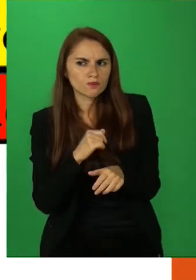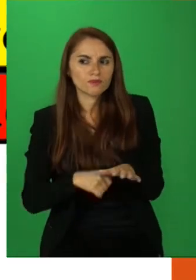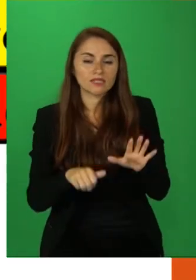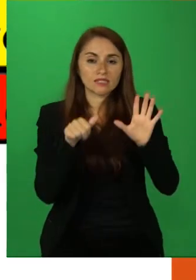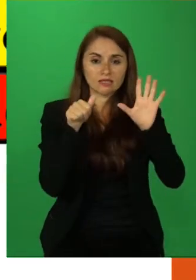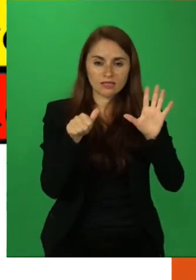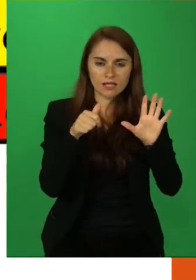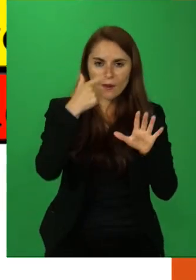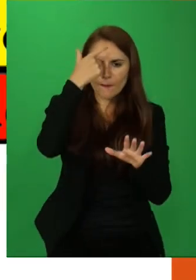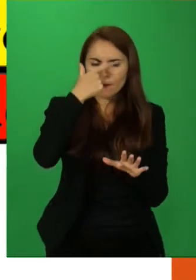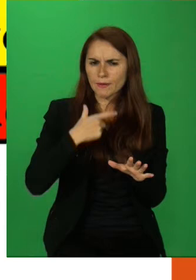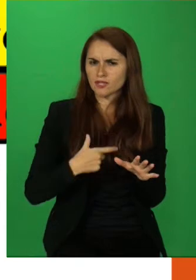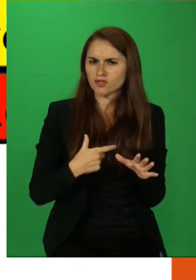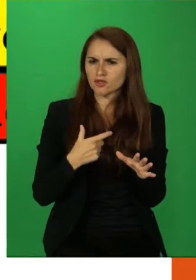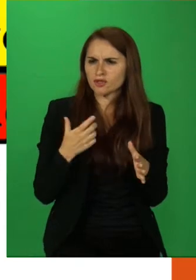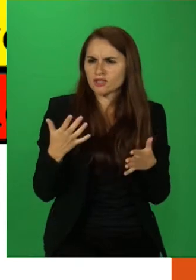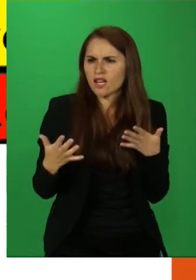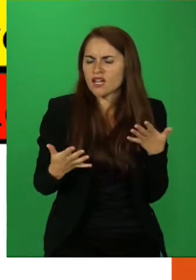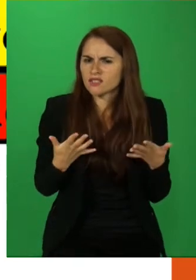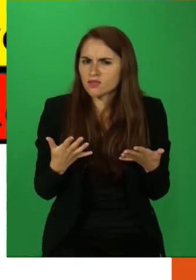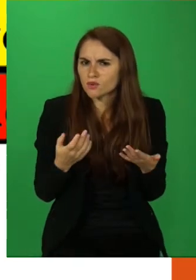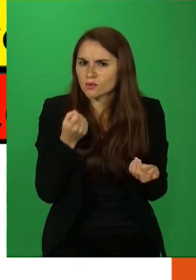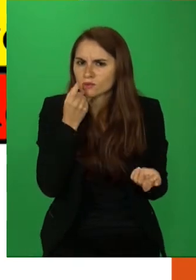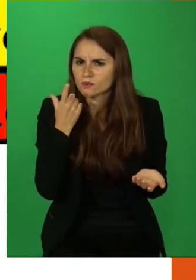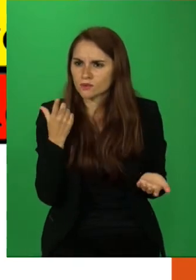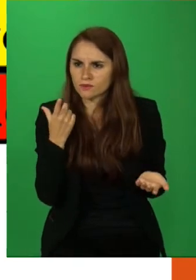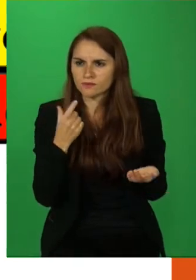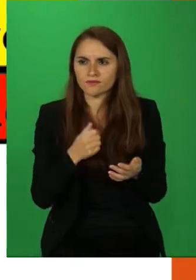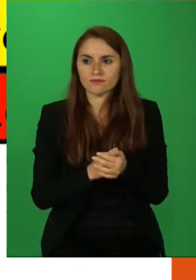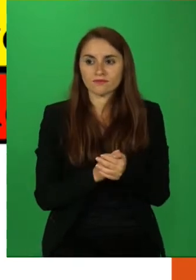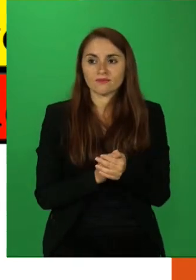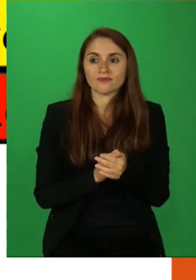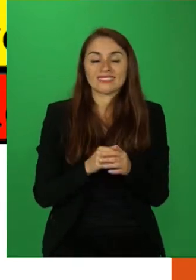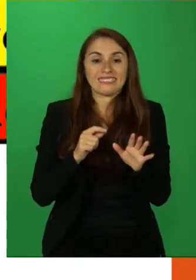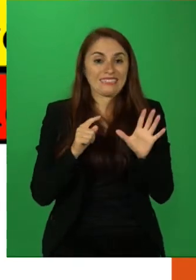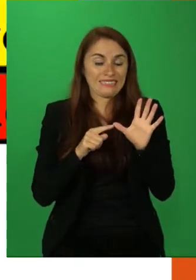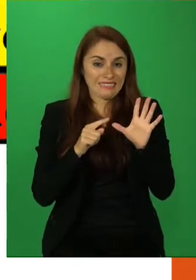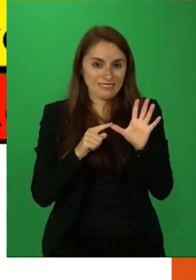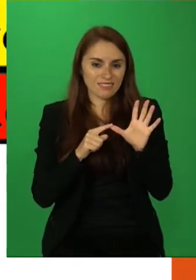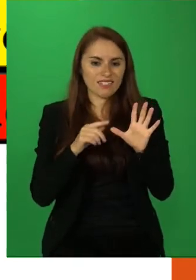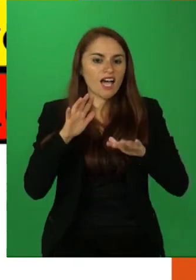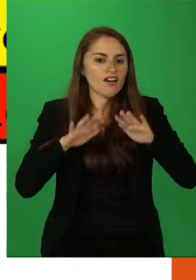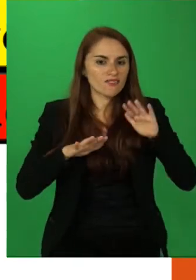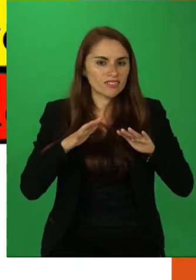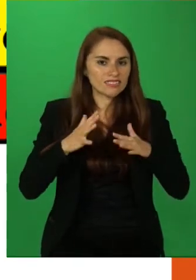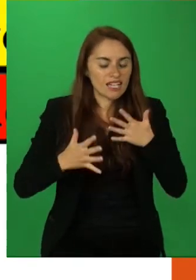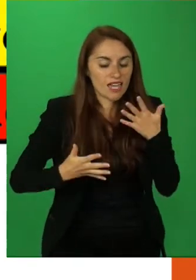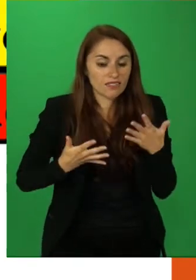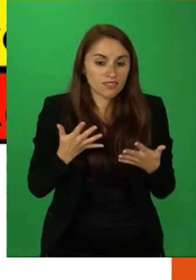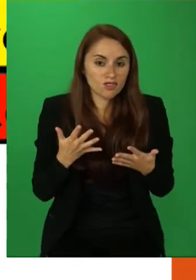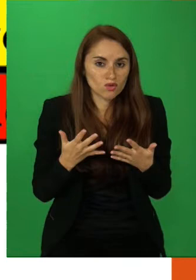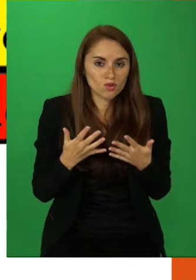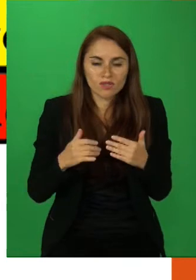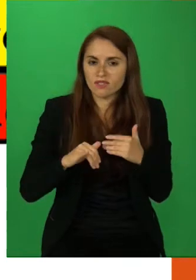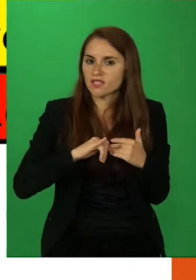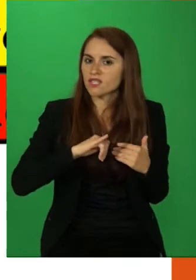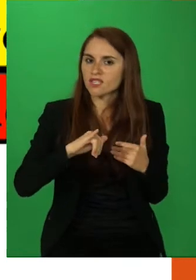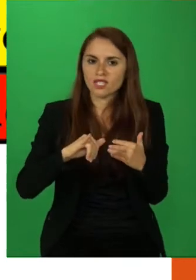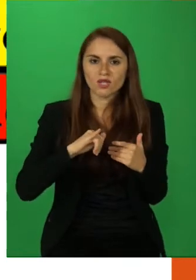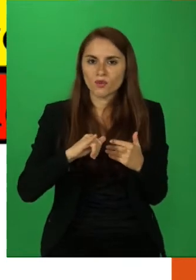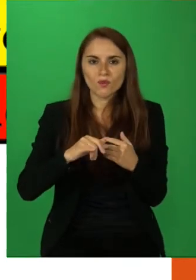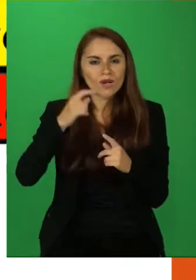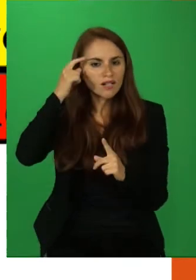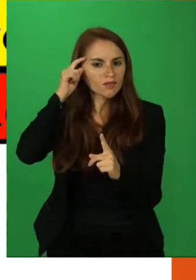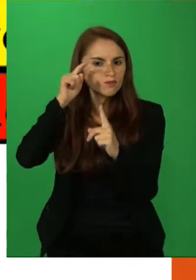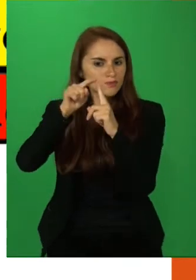emisor. Un tips, un truco. Generalmente, la actitud del emisor coincide con, en este caso, la